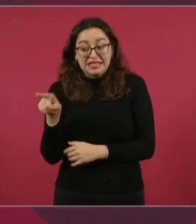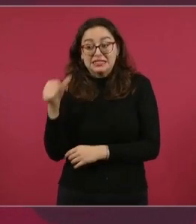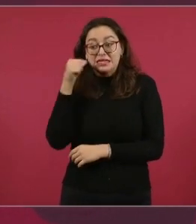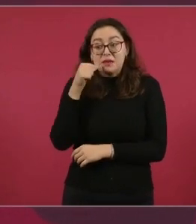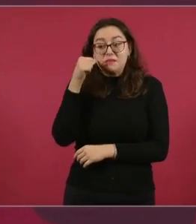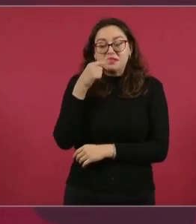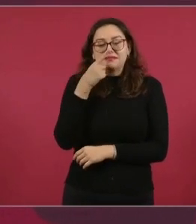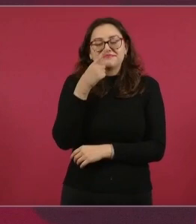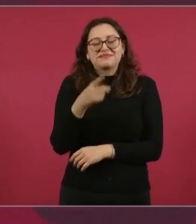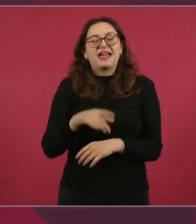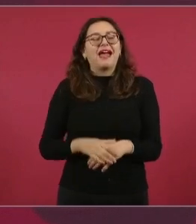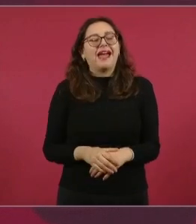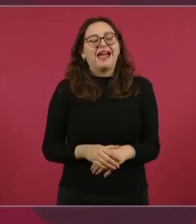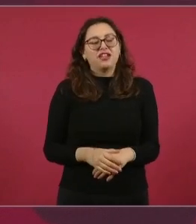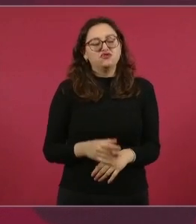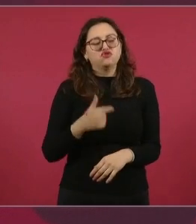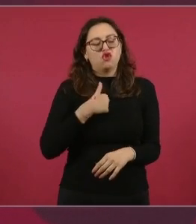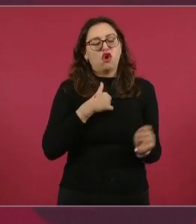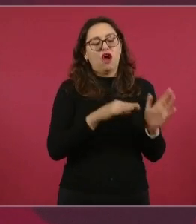Cuando